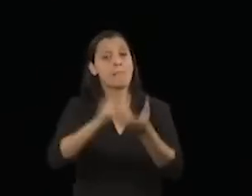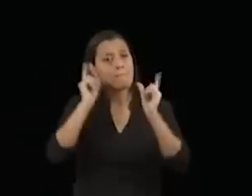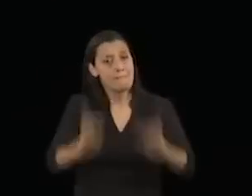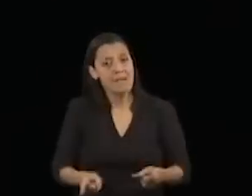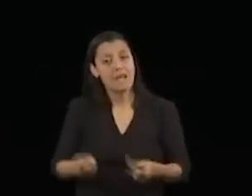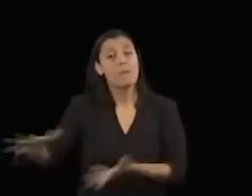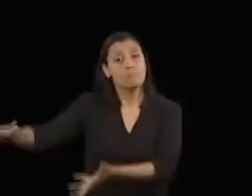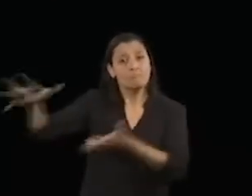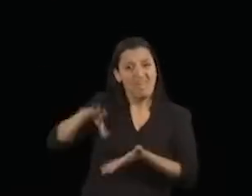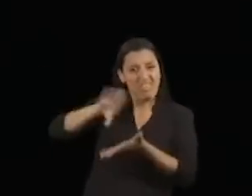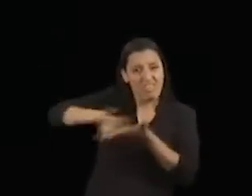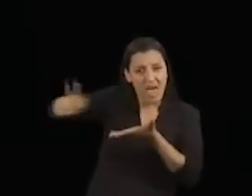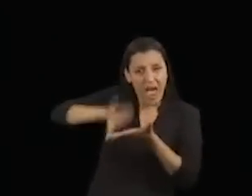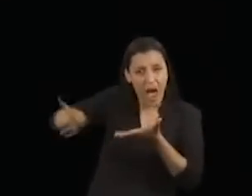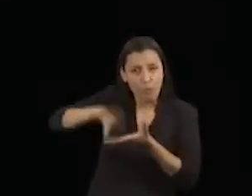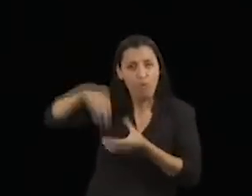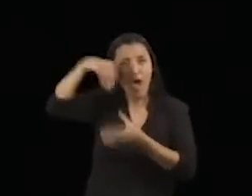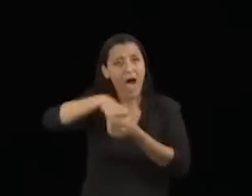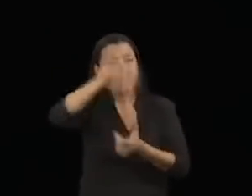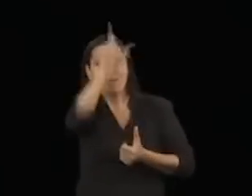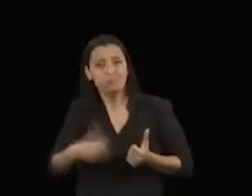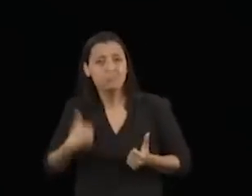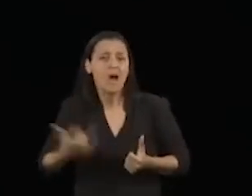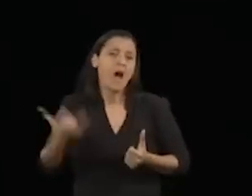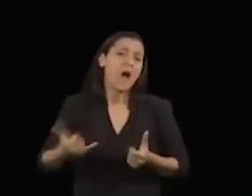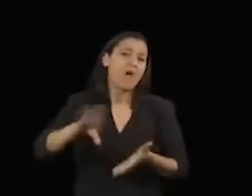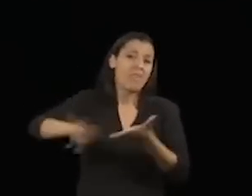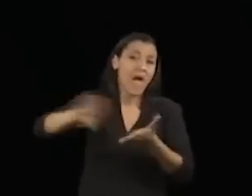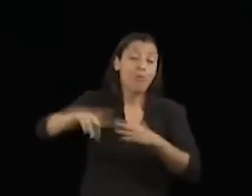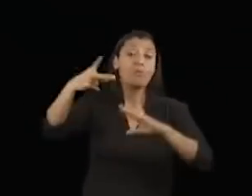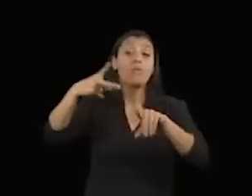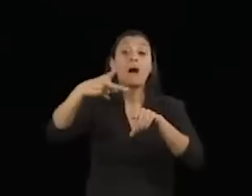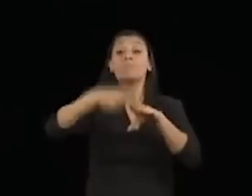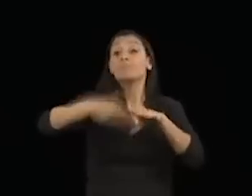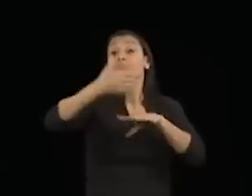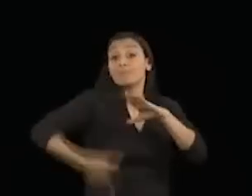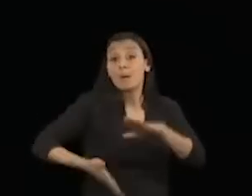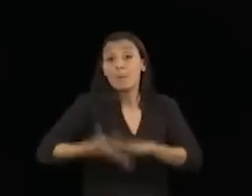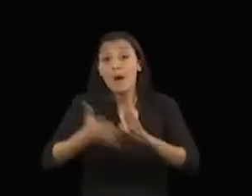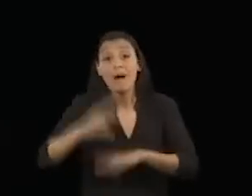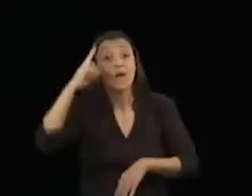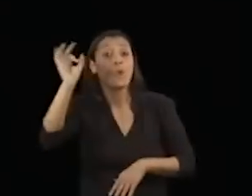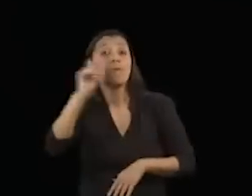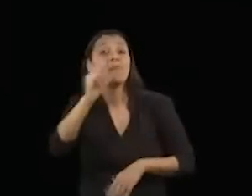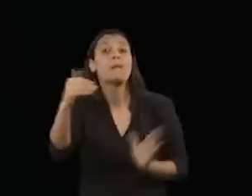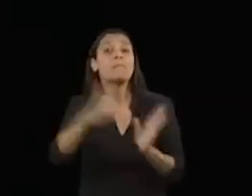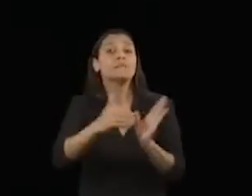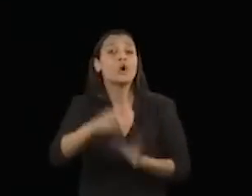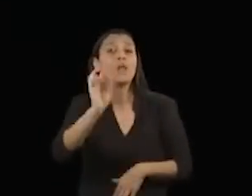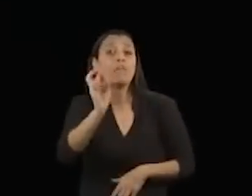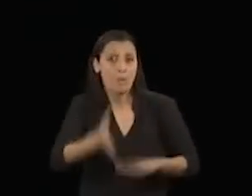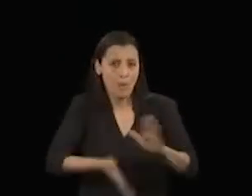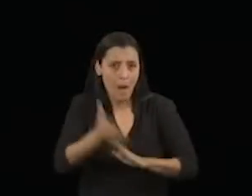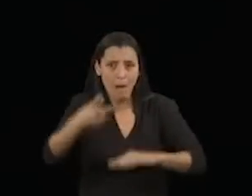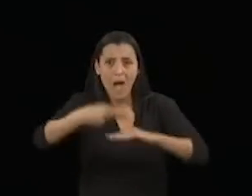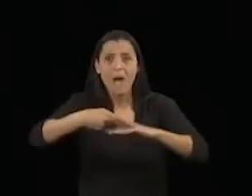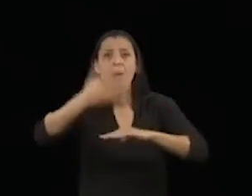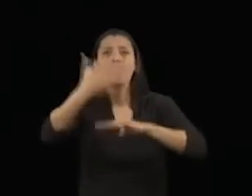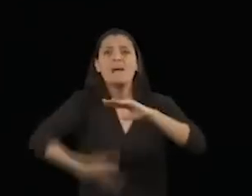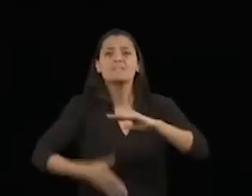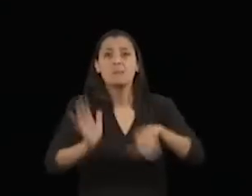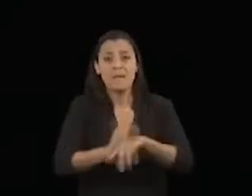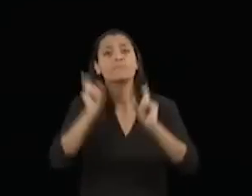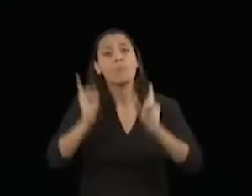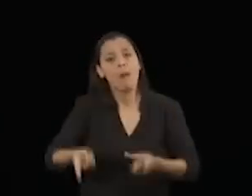deuda interna a punto de vencer por el equivalente de 90.000 millones de dólares. Teníamos deuda